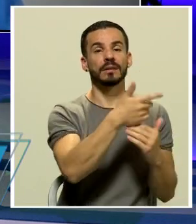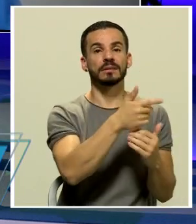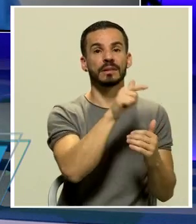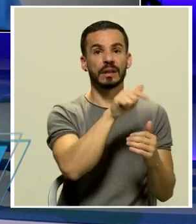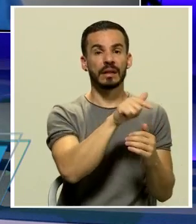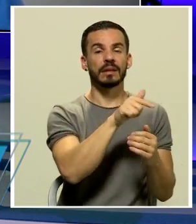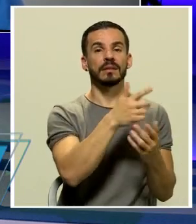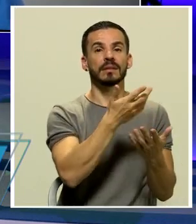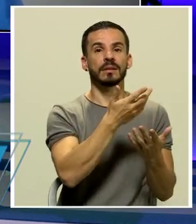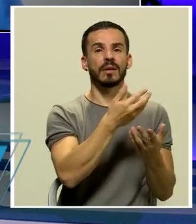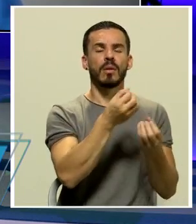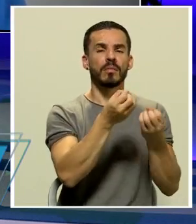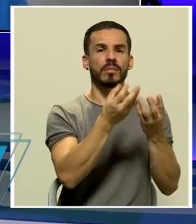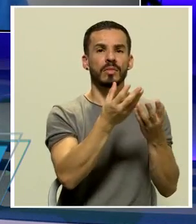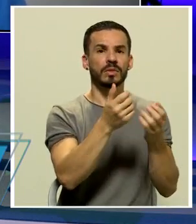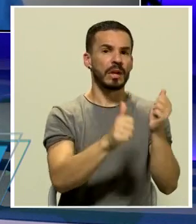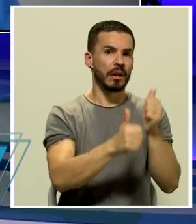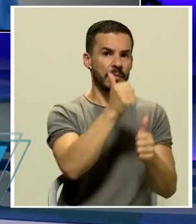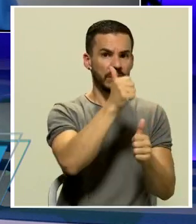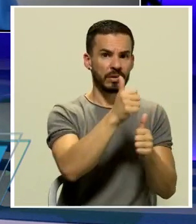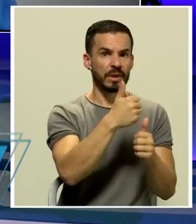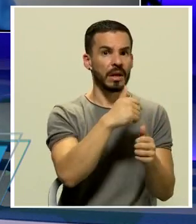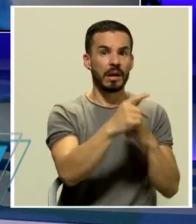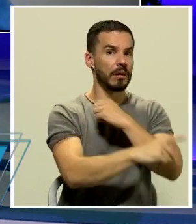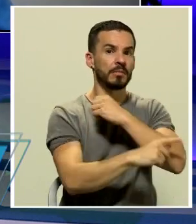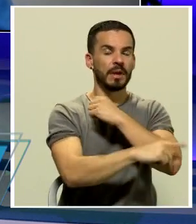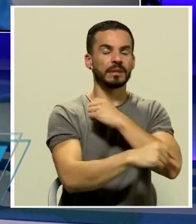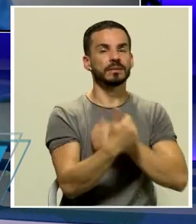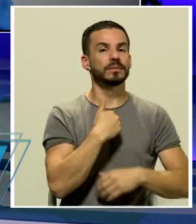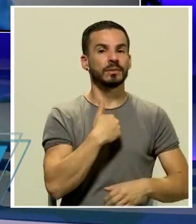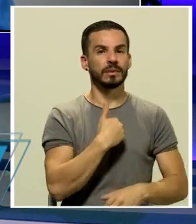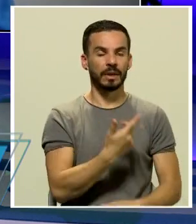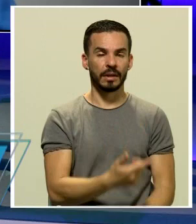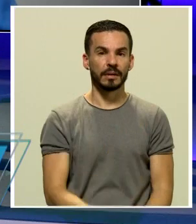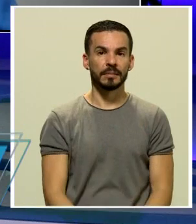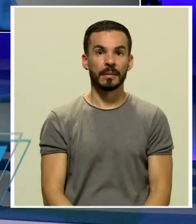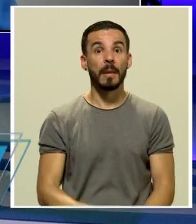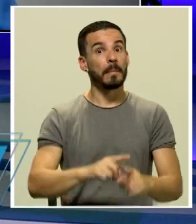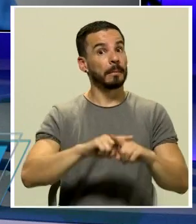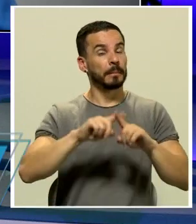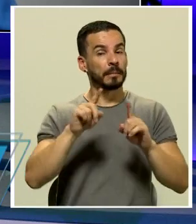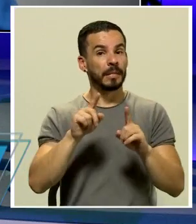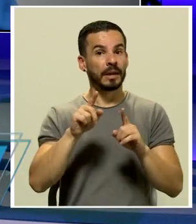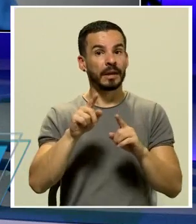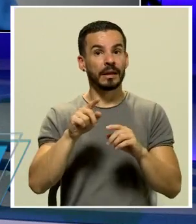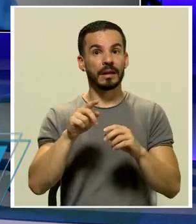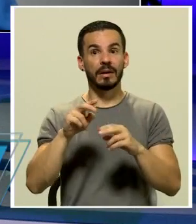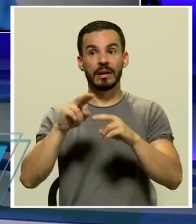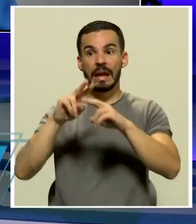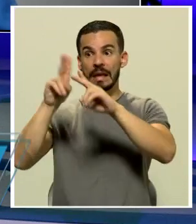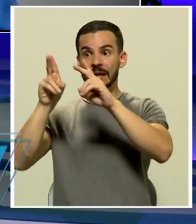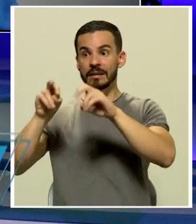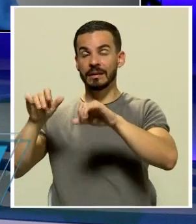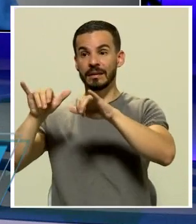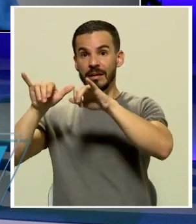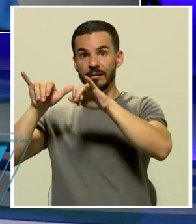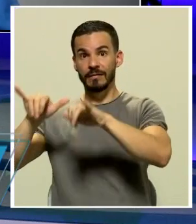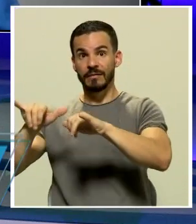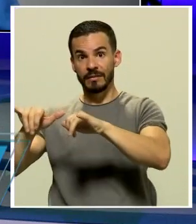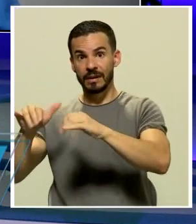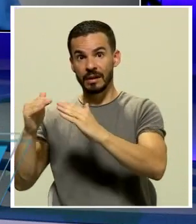penetración que la mayoría de los países no la tienen. Sin embargo, la Internet fija es